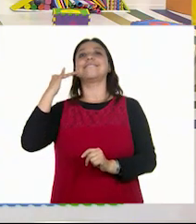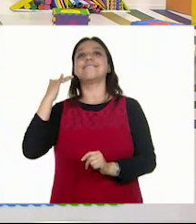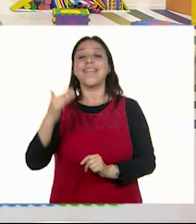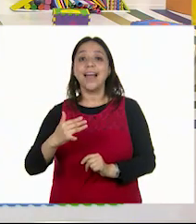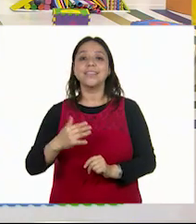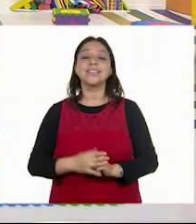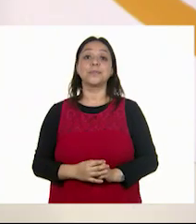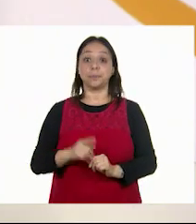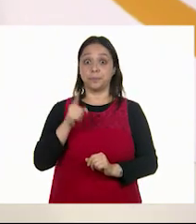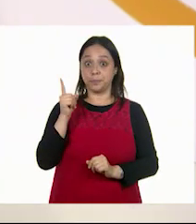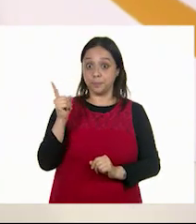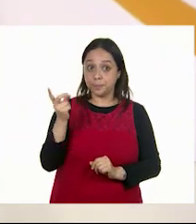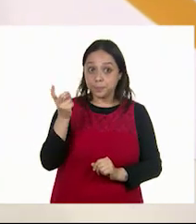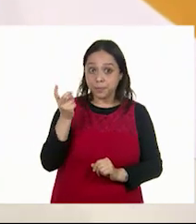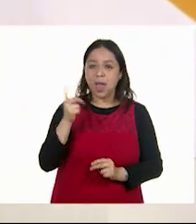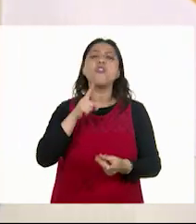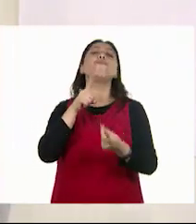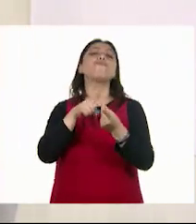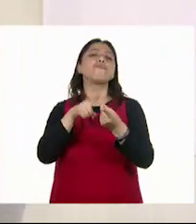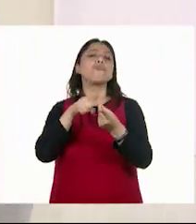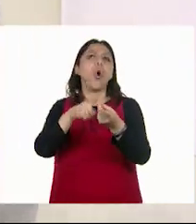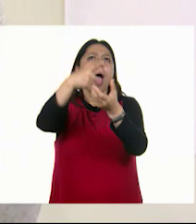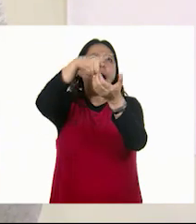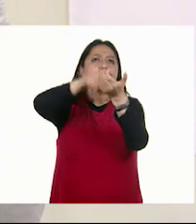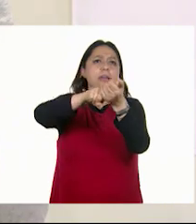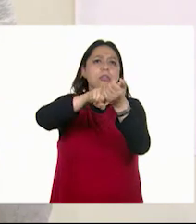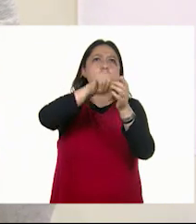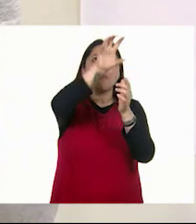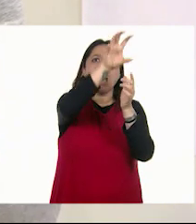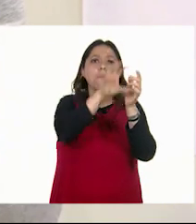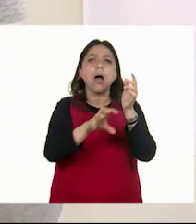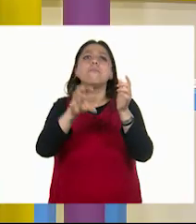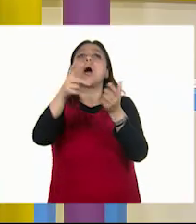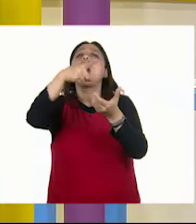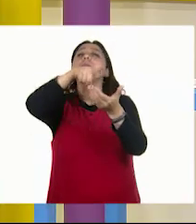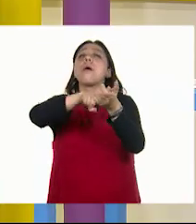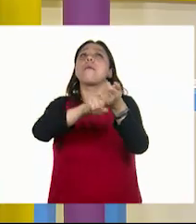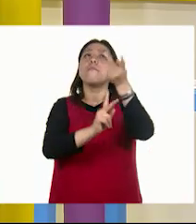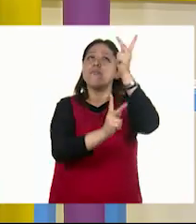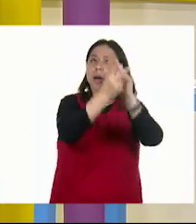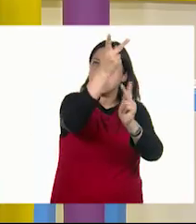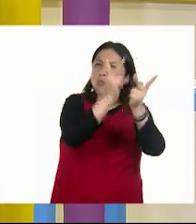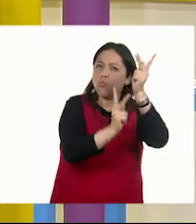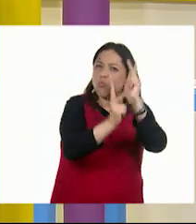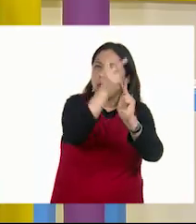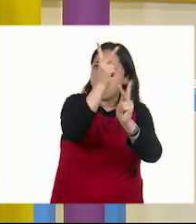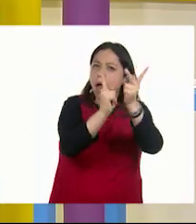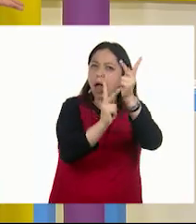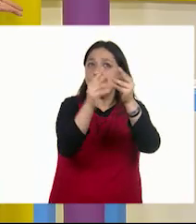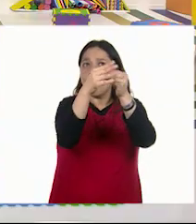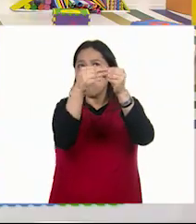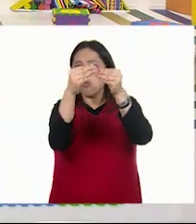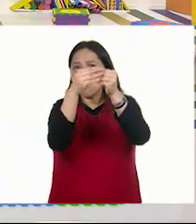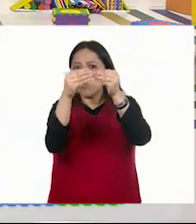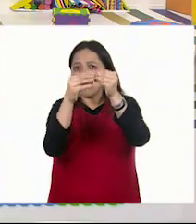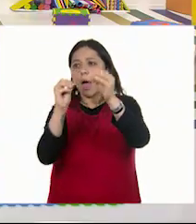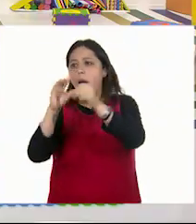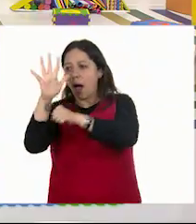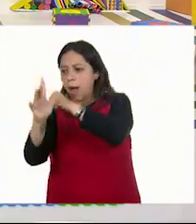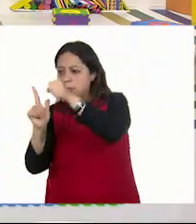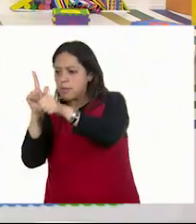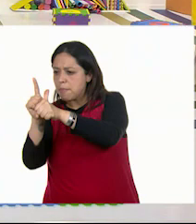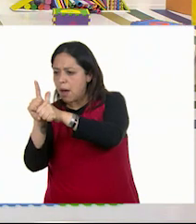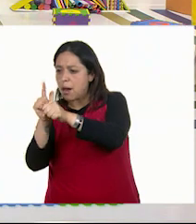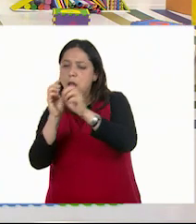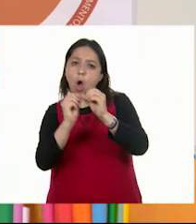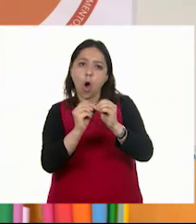pepino, ¿en dónde creen que lo podemos colocar? En frutas y verduras, leguminosas, alimentos de origen animal. Cereales no